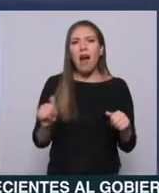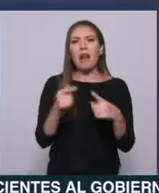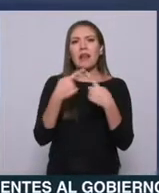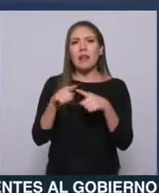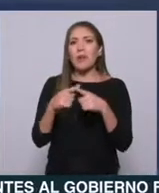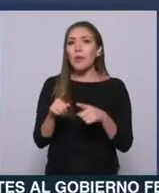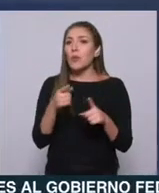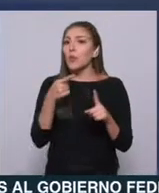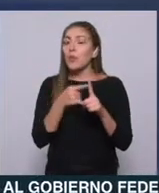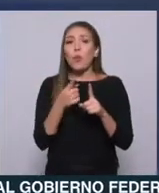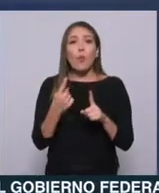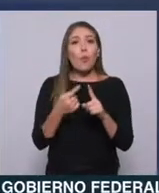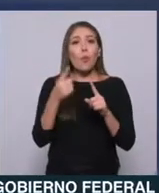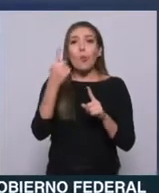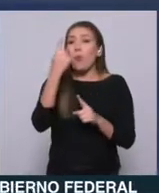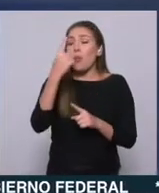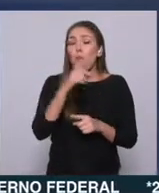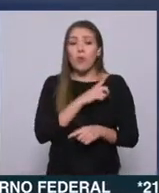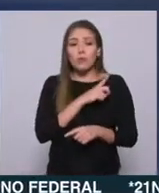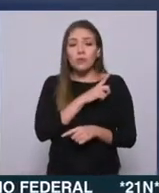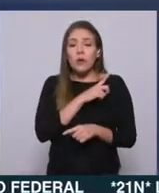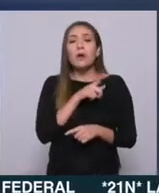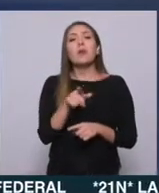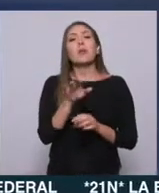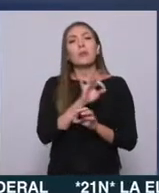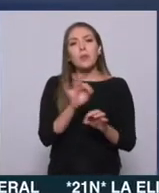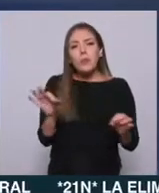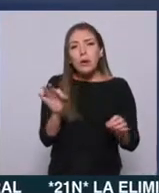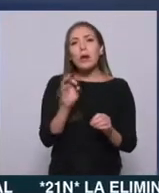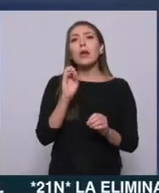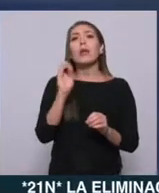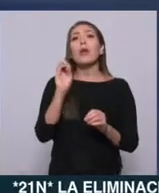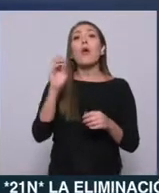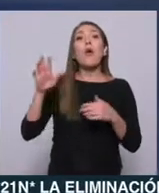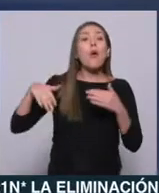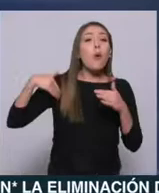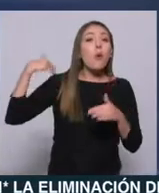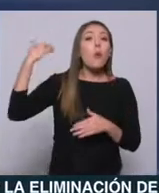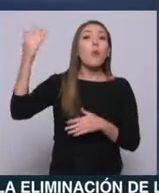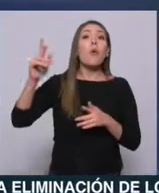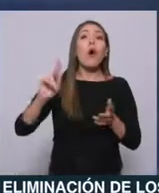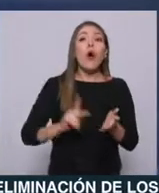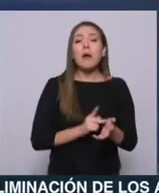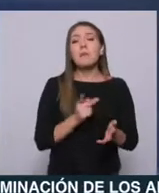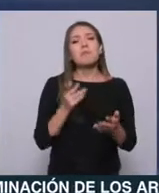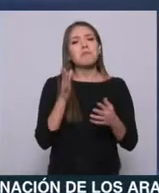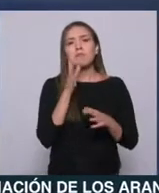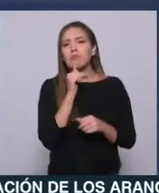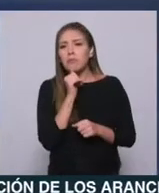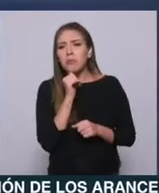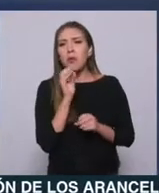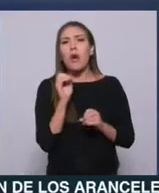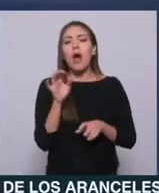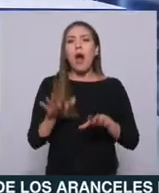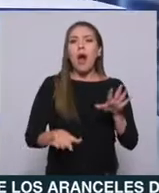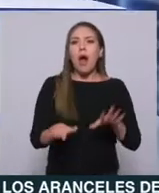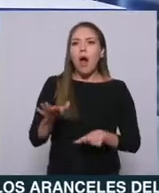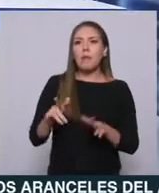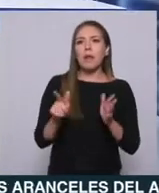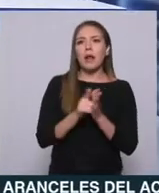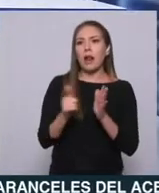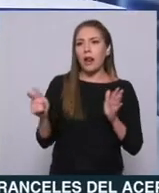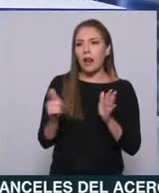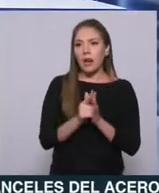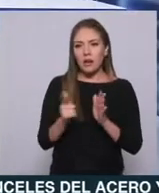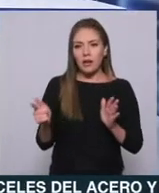solamente en una subasta, y la compra un coleccionista, y cuando vuelve a salir al mercado, pues quién sabe. Libros. Y ahora lo vemos, ¿no? Con las joyas, por